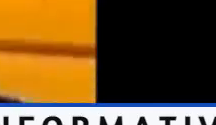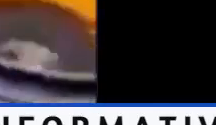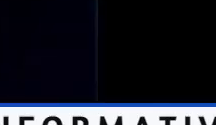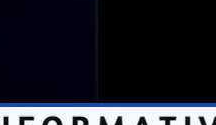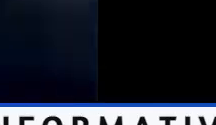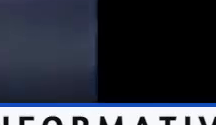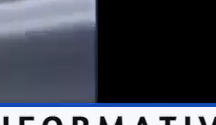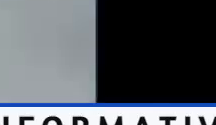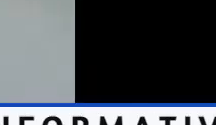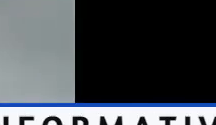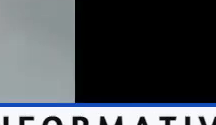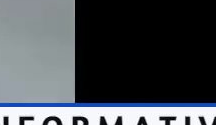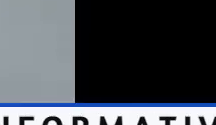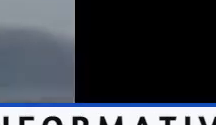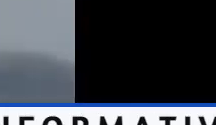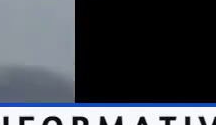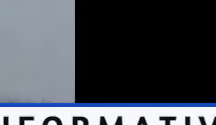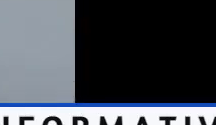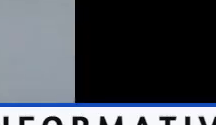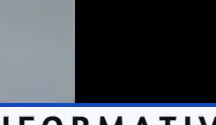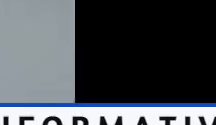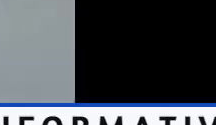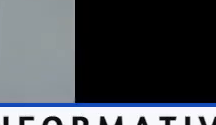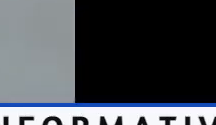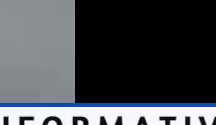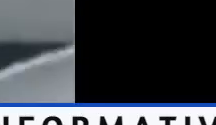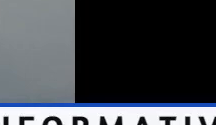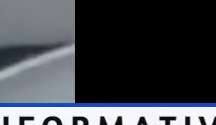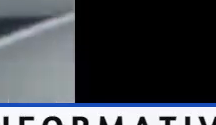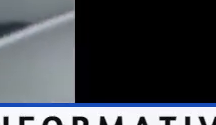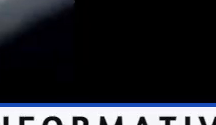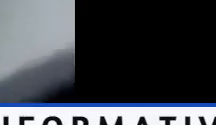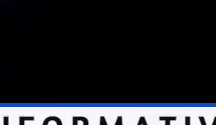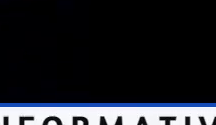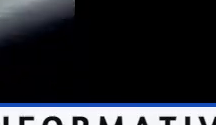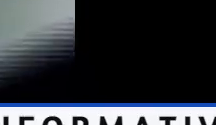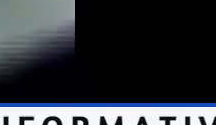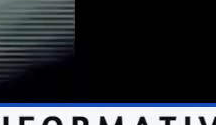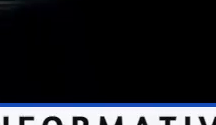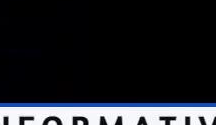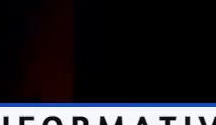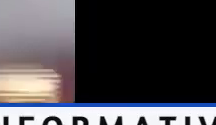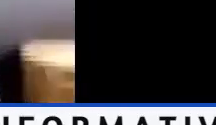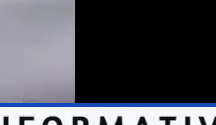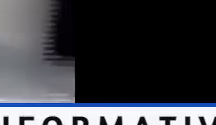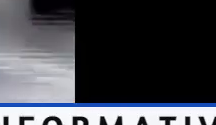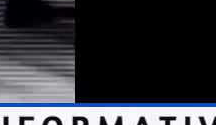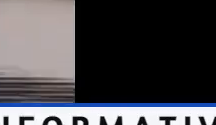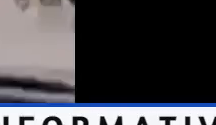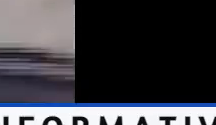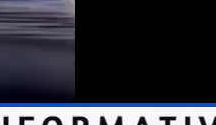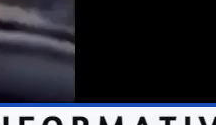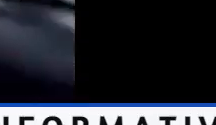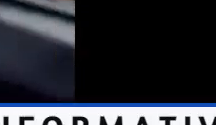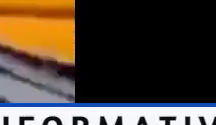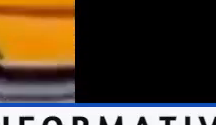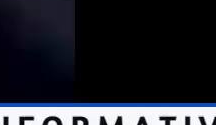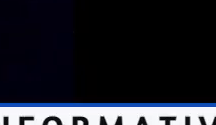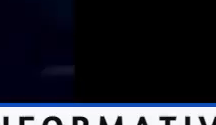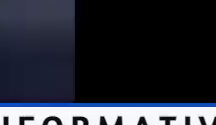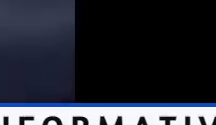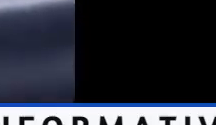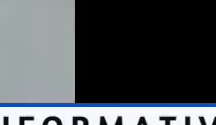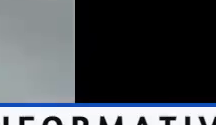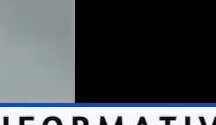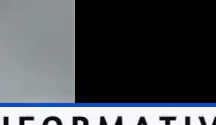¿qué sabio? ¿Qué le importaba de la vida, poniendo en riesgo la de ellos y también de los conductores? Esto en la